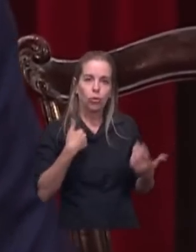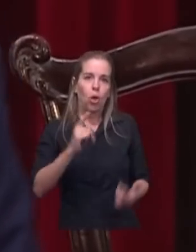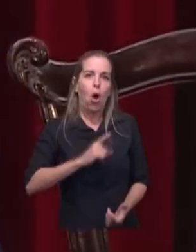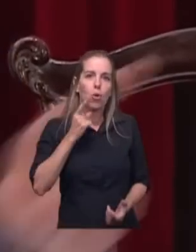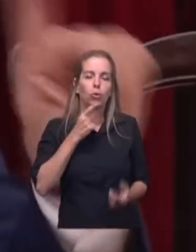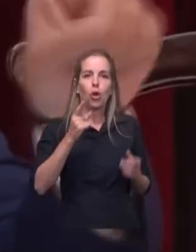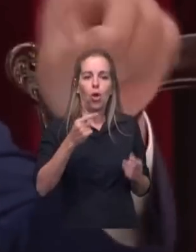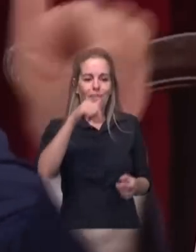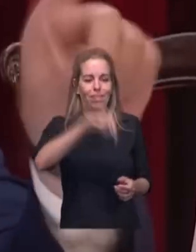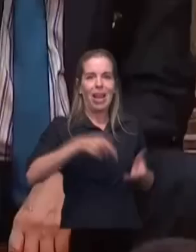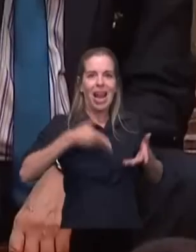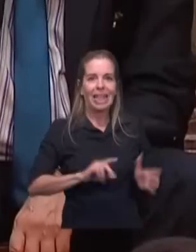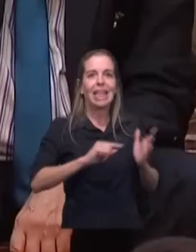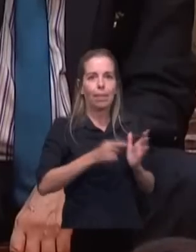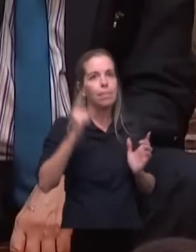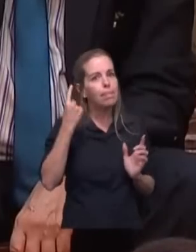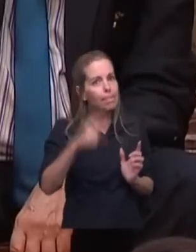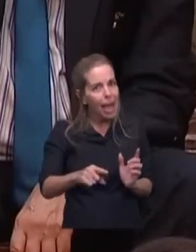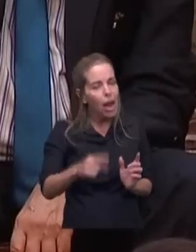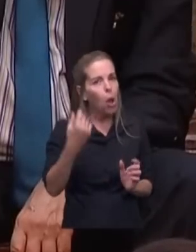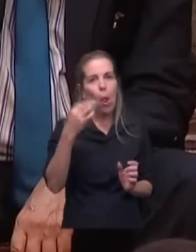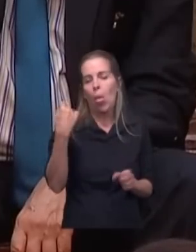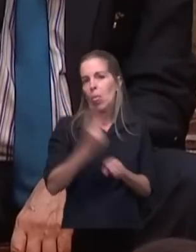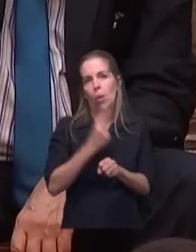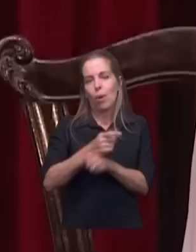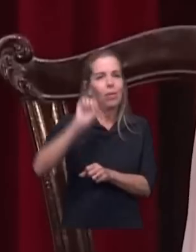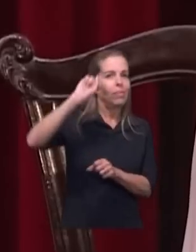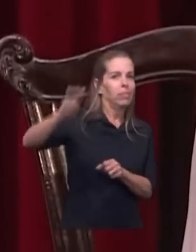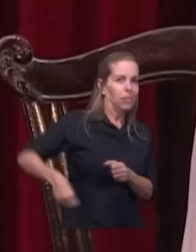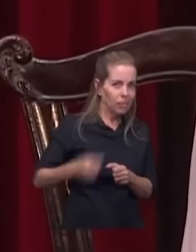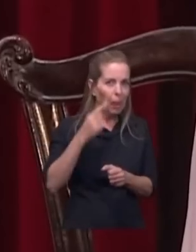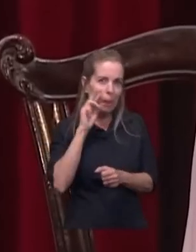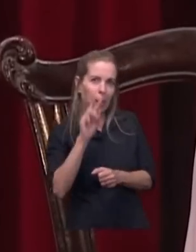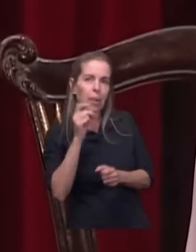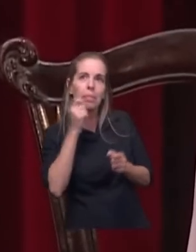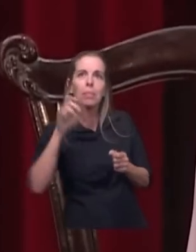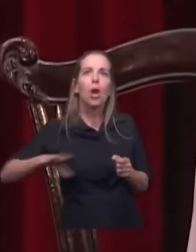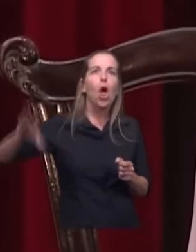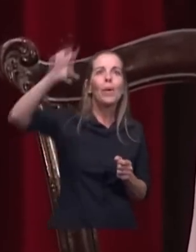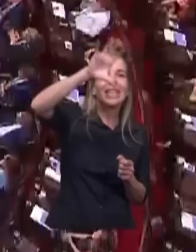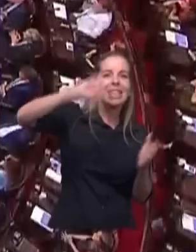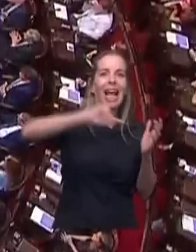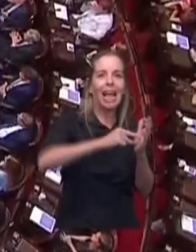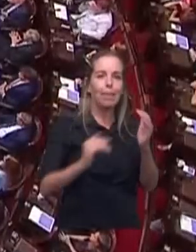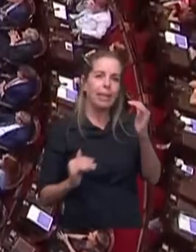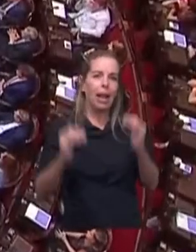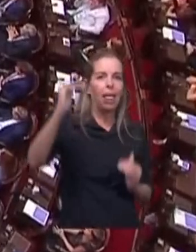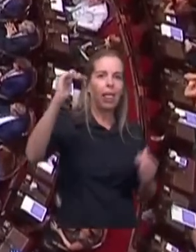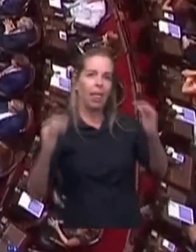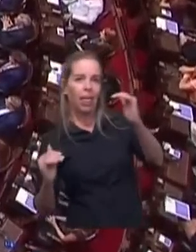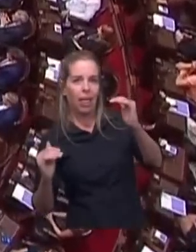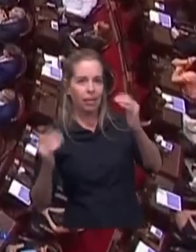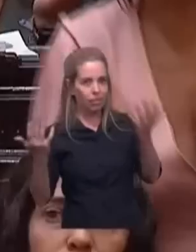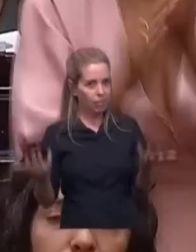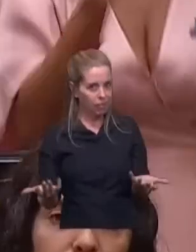porteño. Pero no puedo ser indiferente al ver las asimetrías que separan a esta maravillosa ciudad